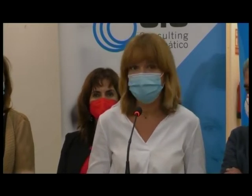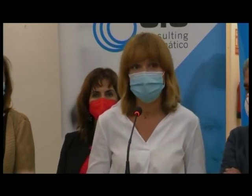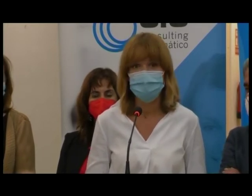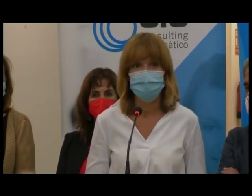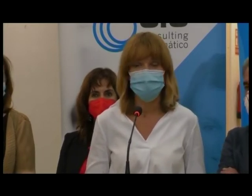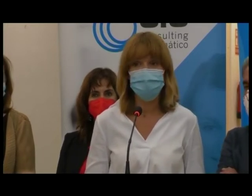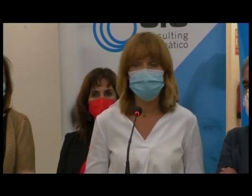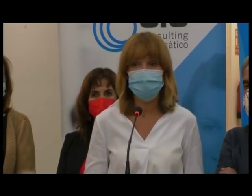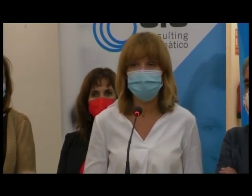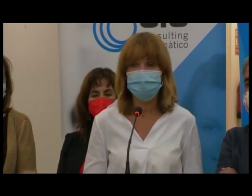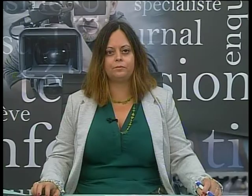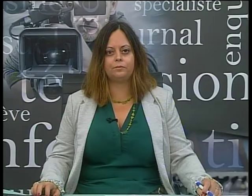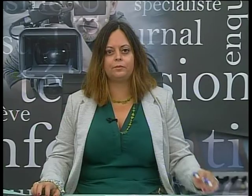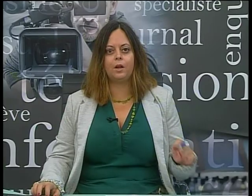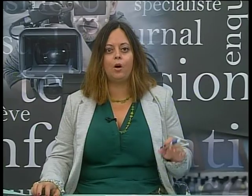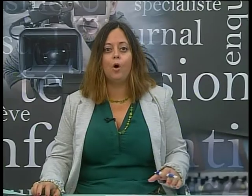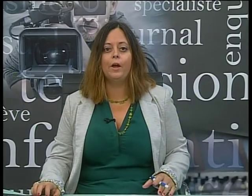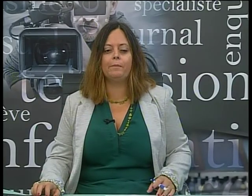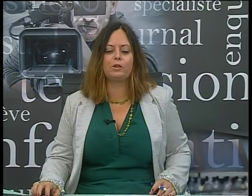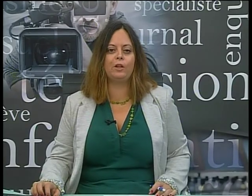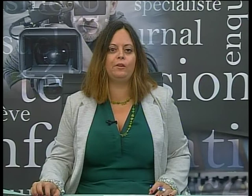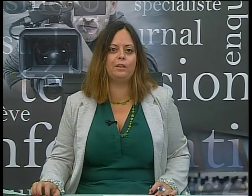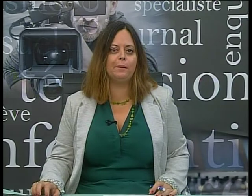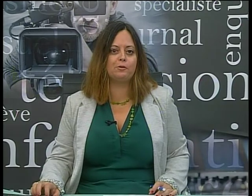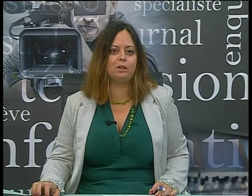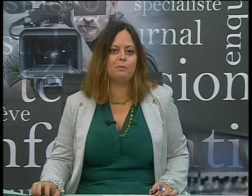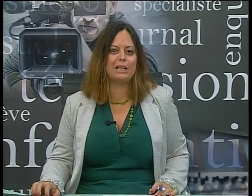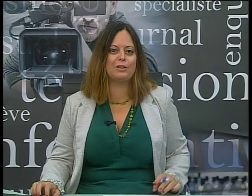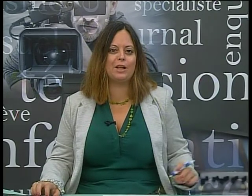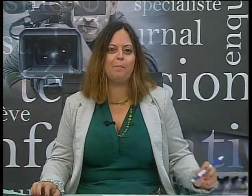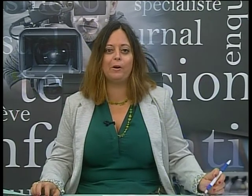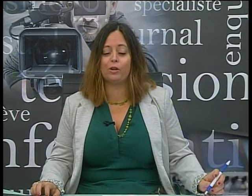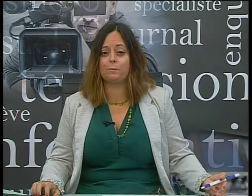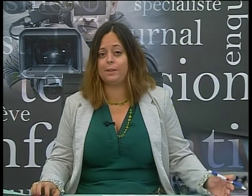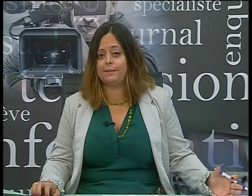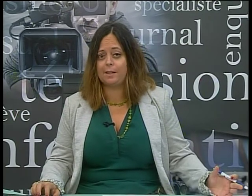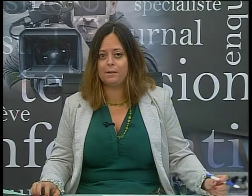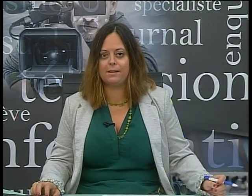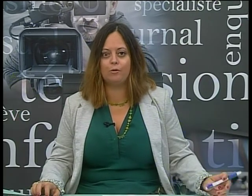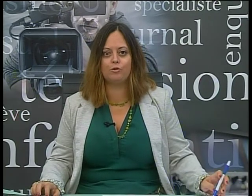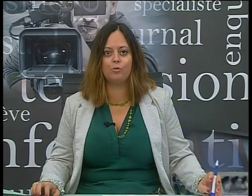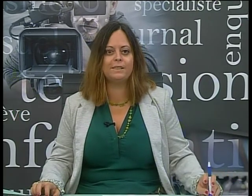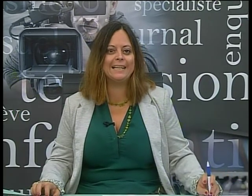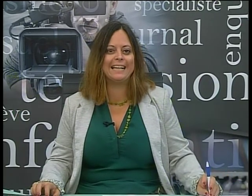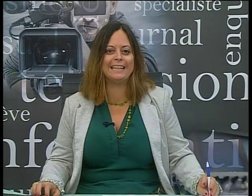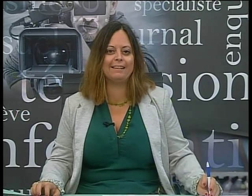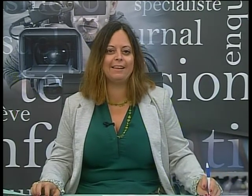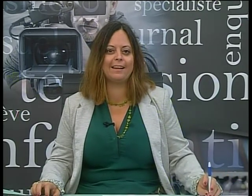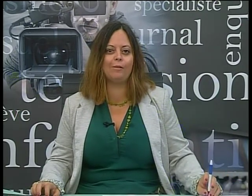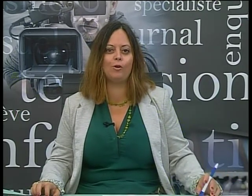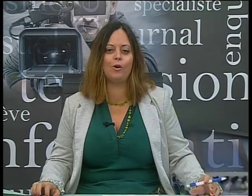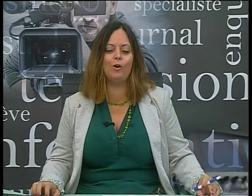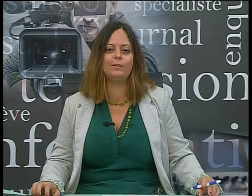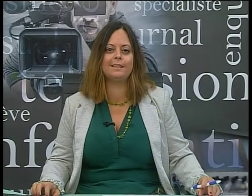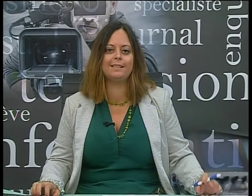nuevas hoy hemos conocido también los últimos datos del paro correspondientes al mes de agosto mes en el que cantabria